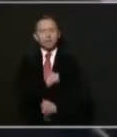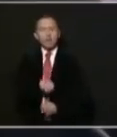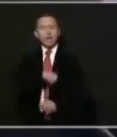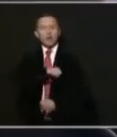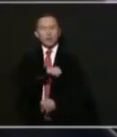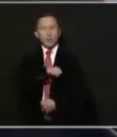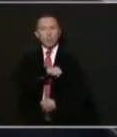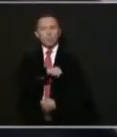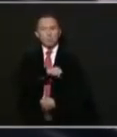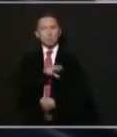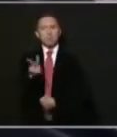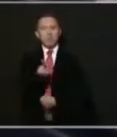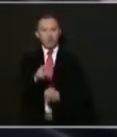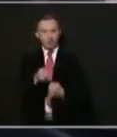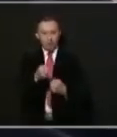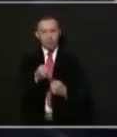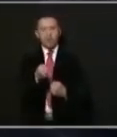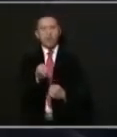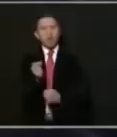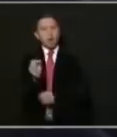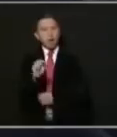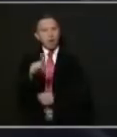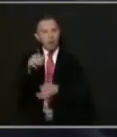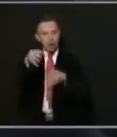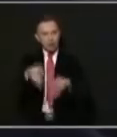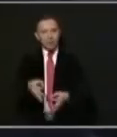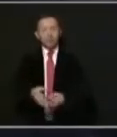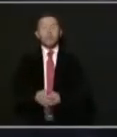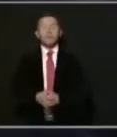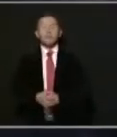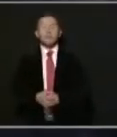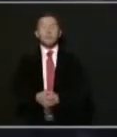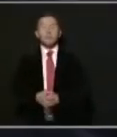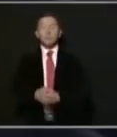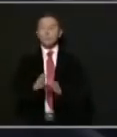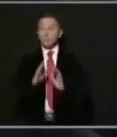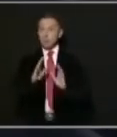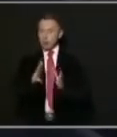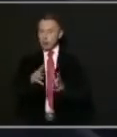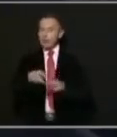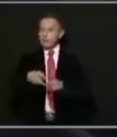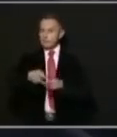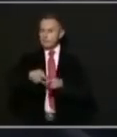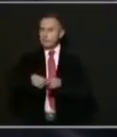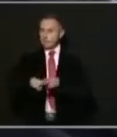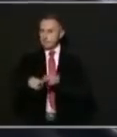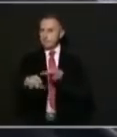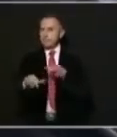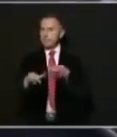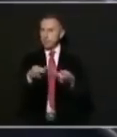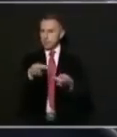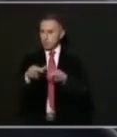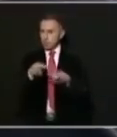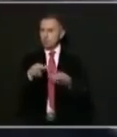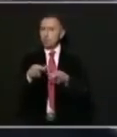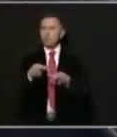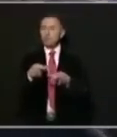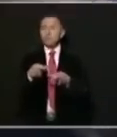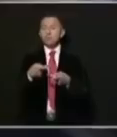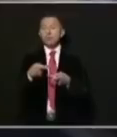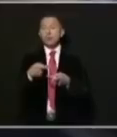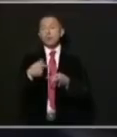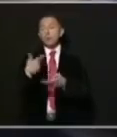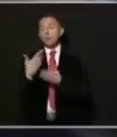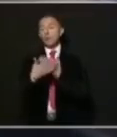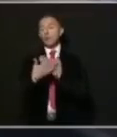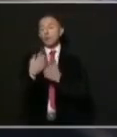comenzaron los preparativos para plantar en los próximos